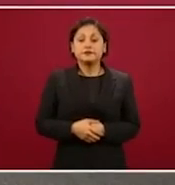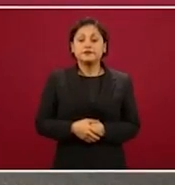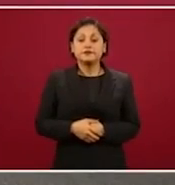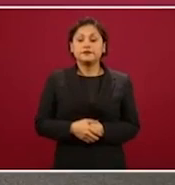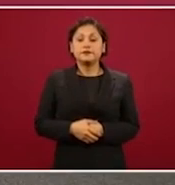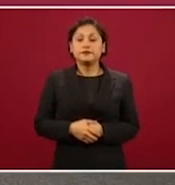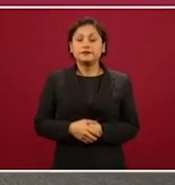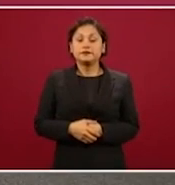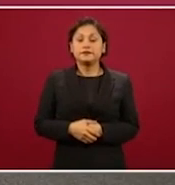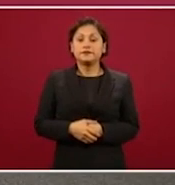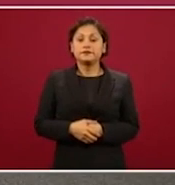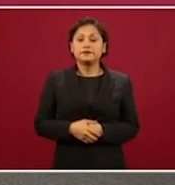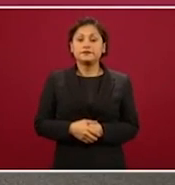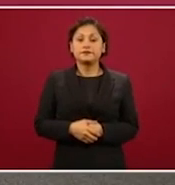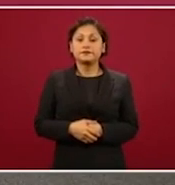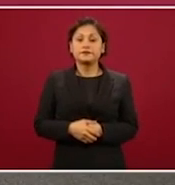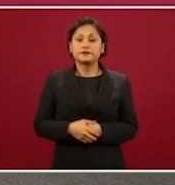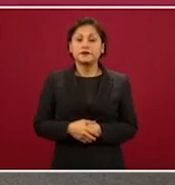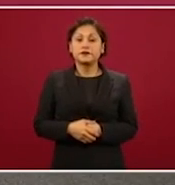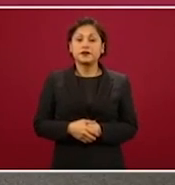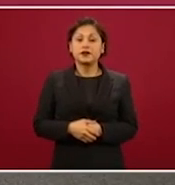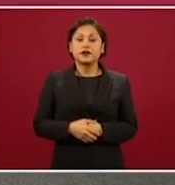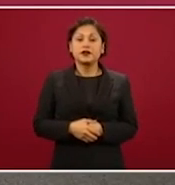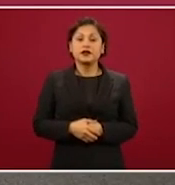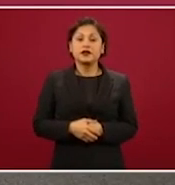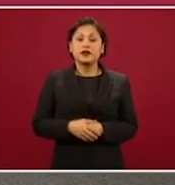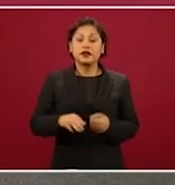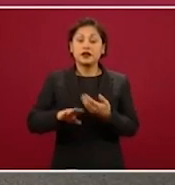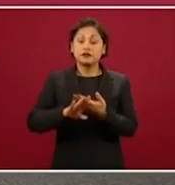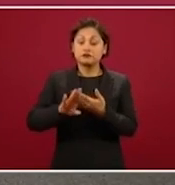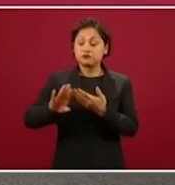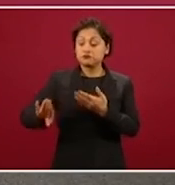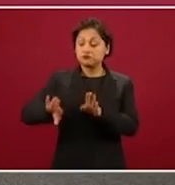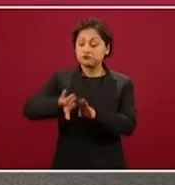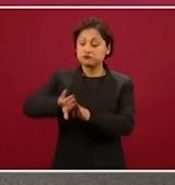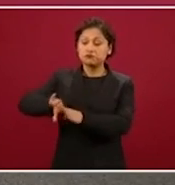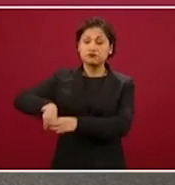brincamos, hacemos a un lado todo el aparato,